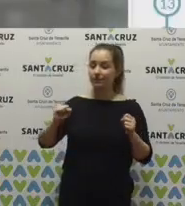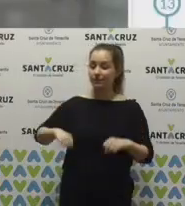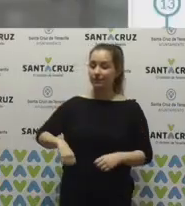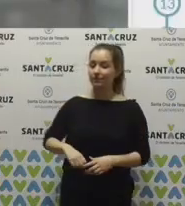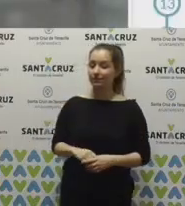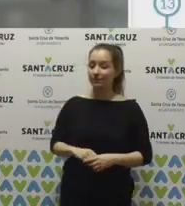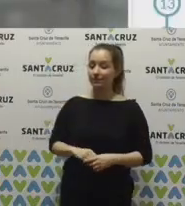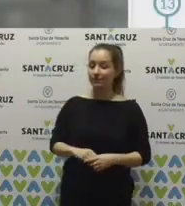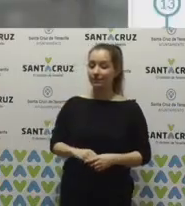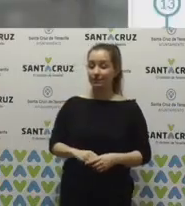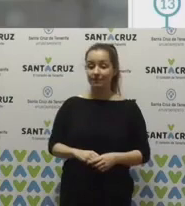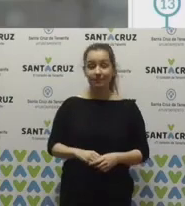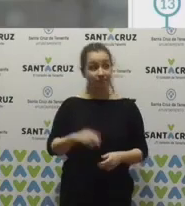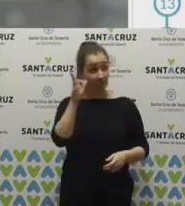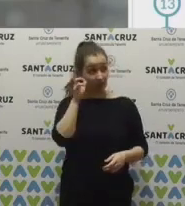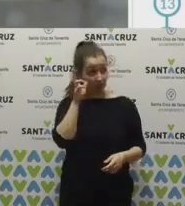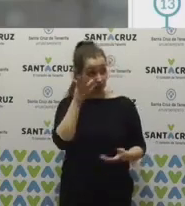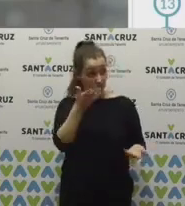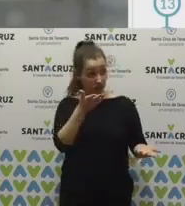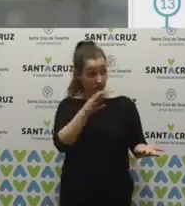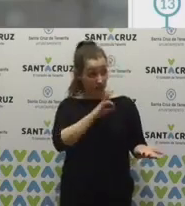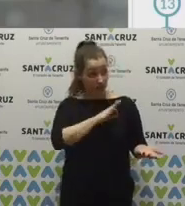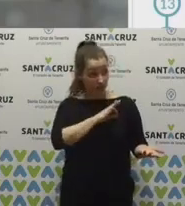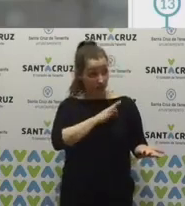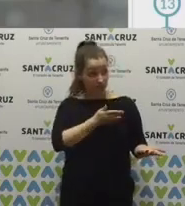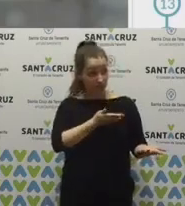si la escucha doña inmaculada